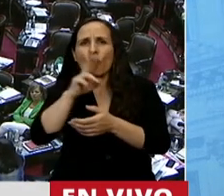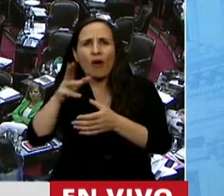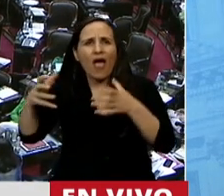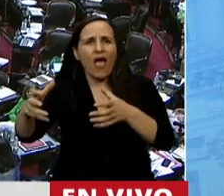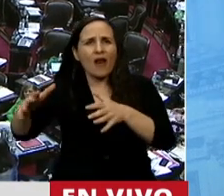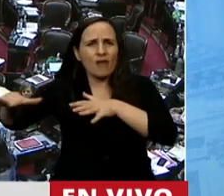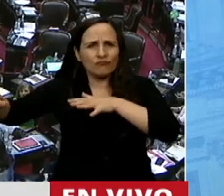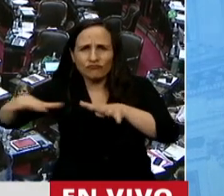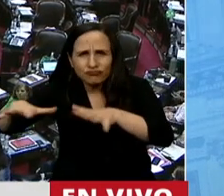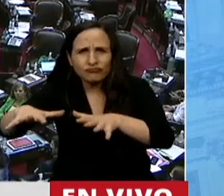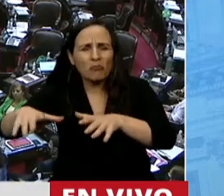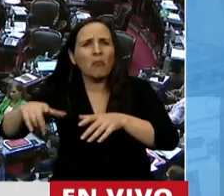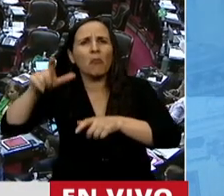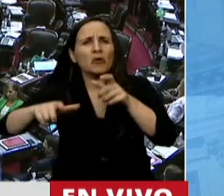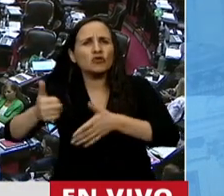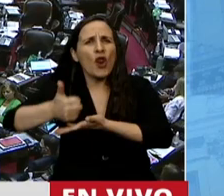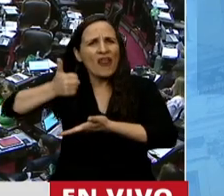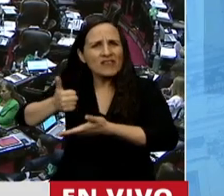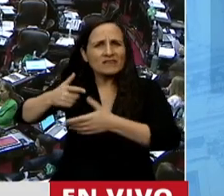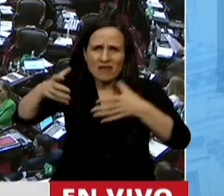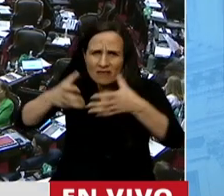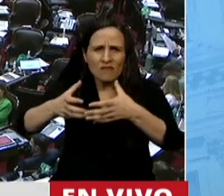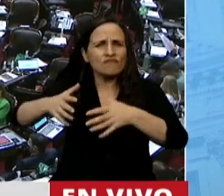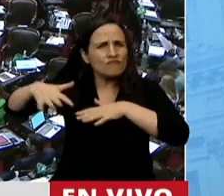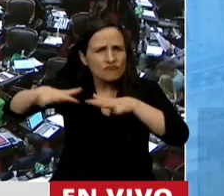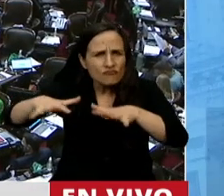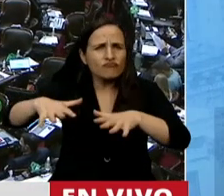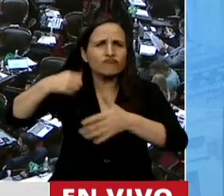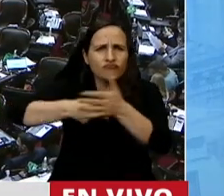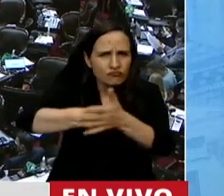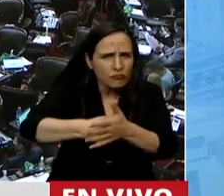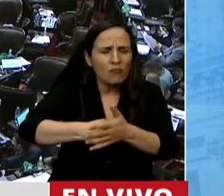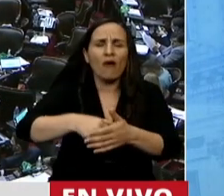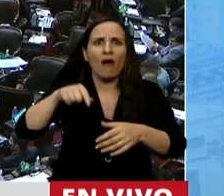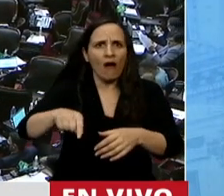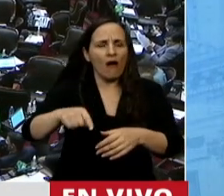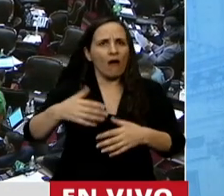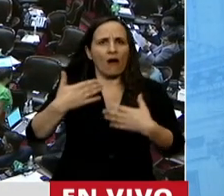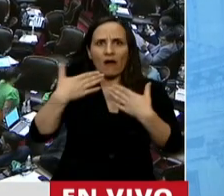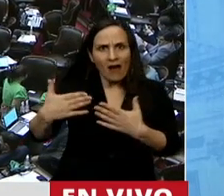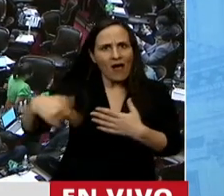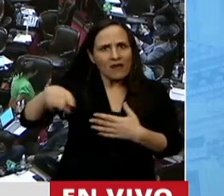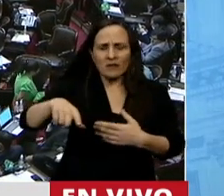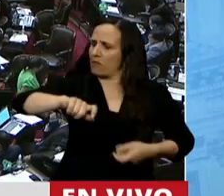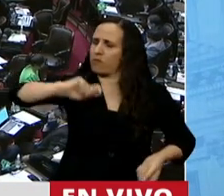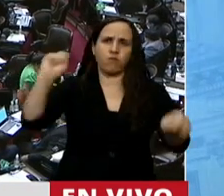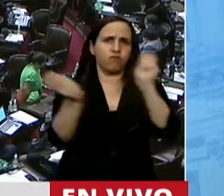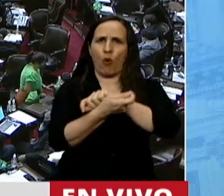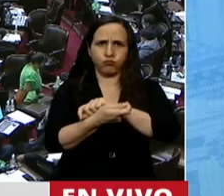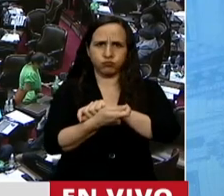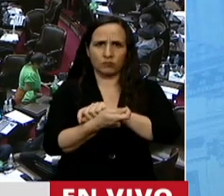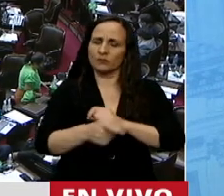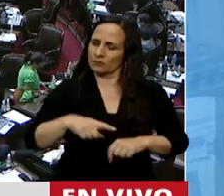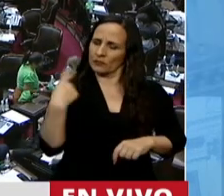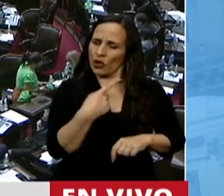de disidencias que vino a cambiarlo todo y que de muchas maneras nos mostró que tenemos que estar a la altura